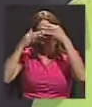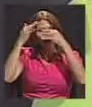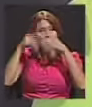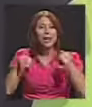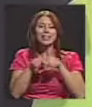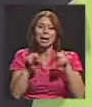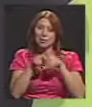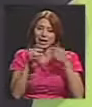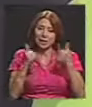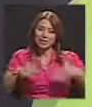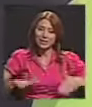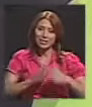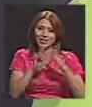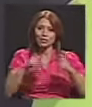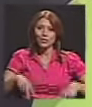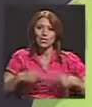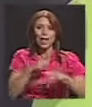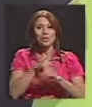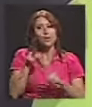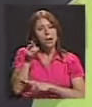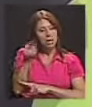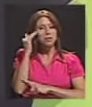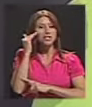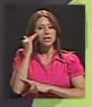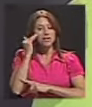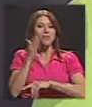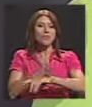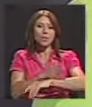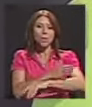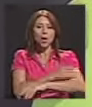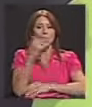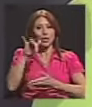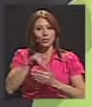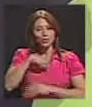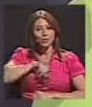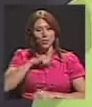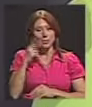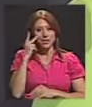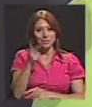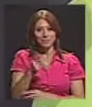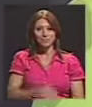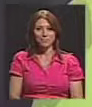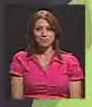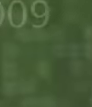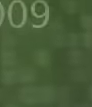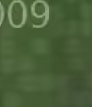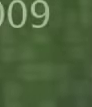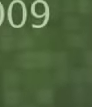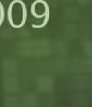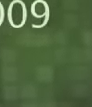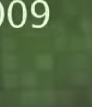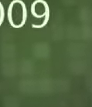la pelea en su vida pero él ha sabido afrontar y por eso nosotros vamos a conocer esta historia